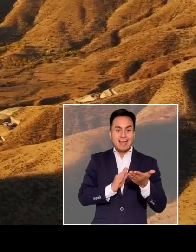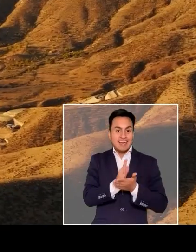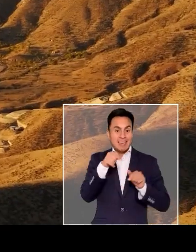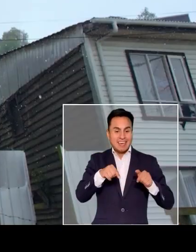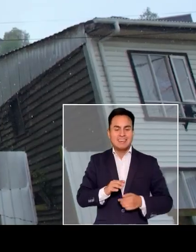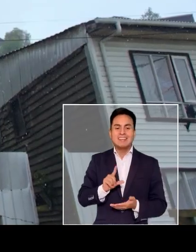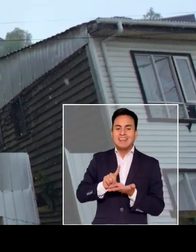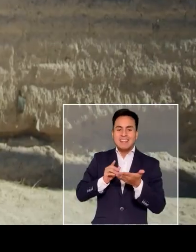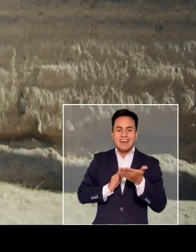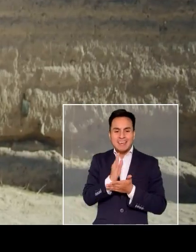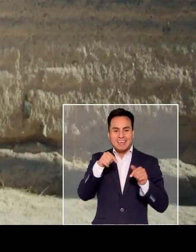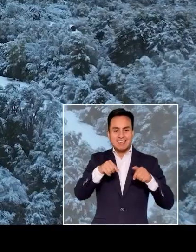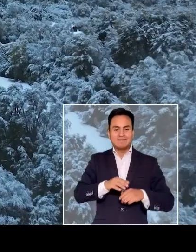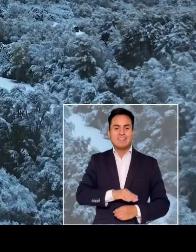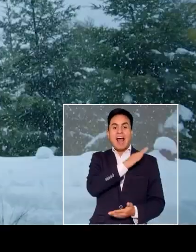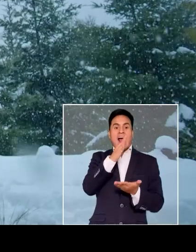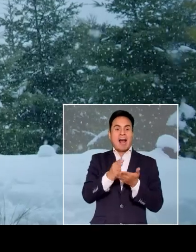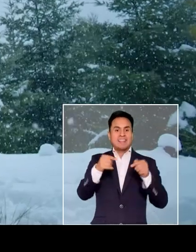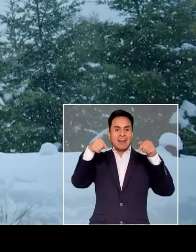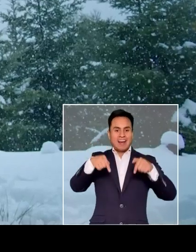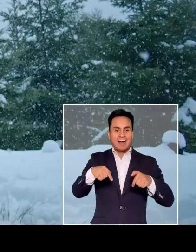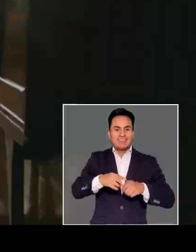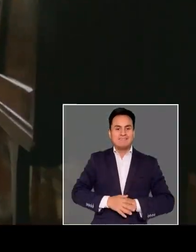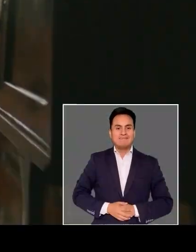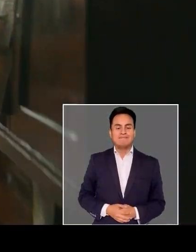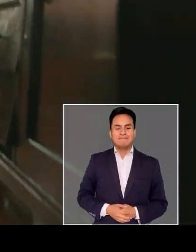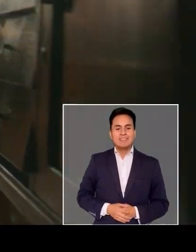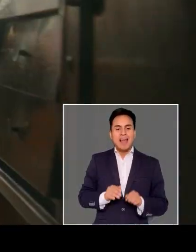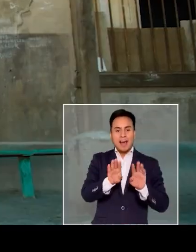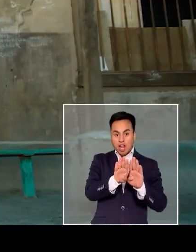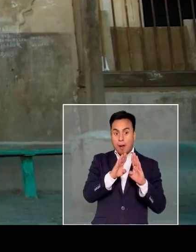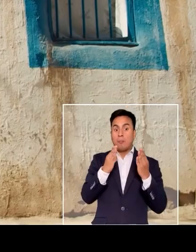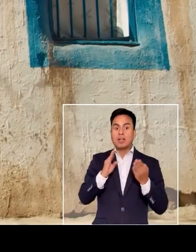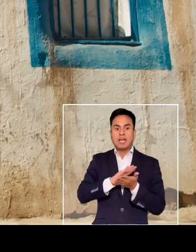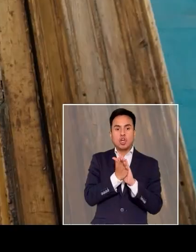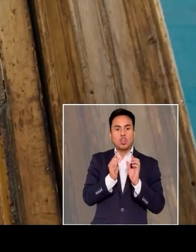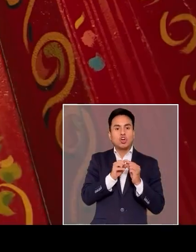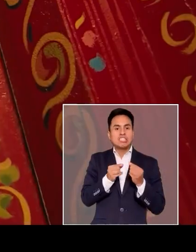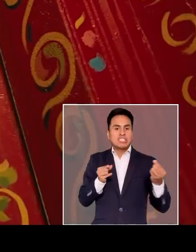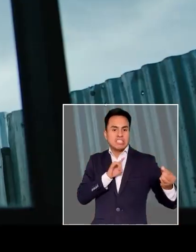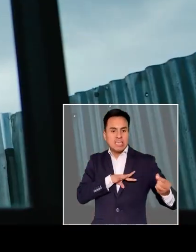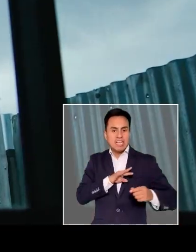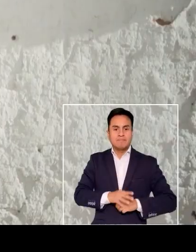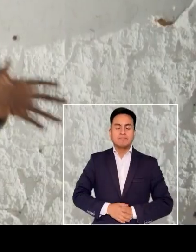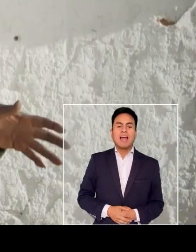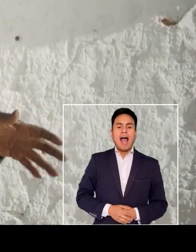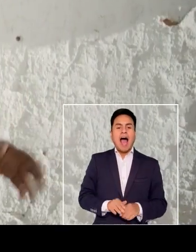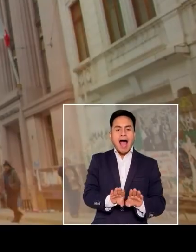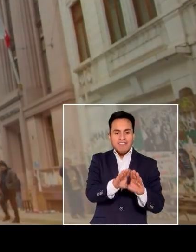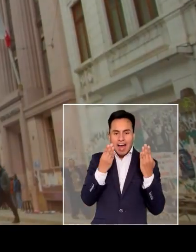Desde aquí. Desde aquí hasta acá. Abramos la puerta en todo Chile.